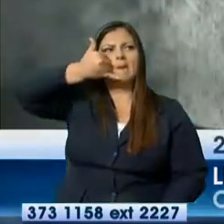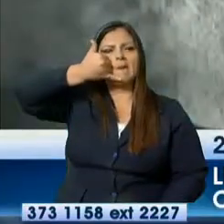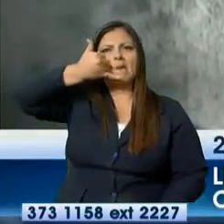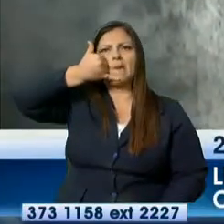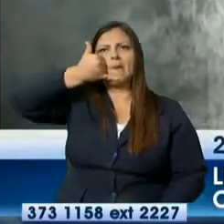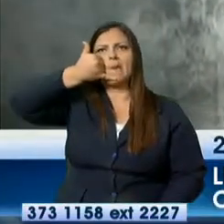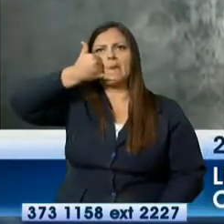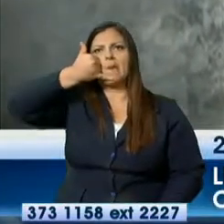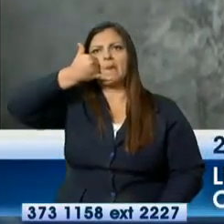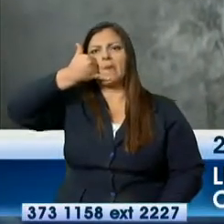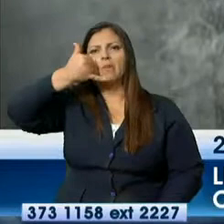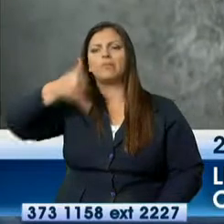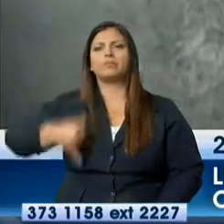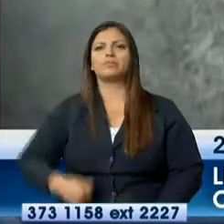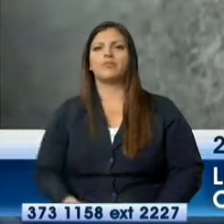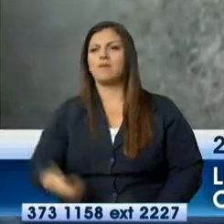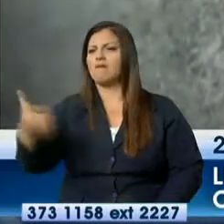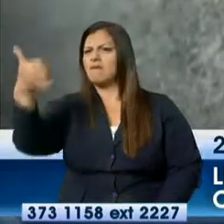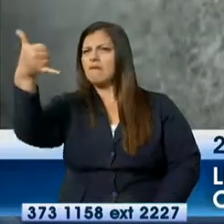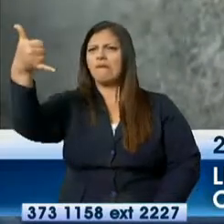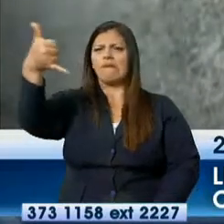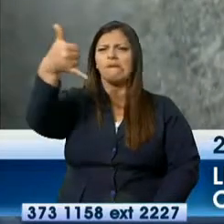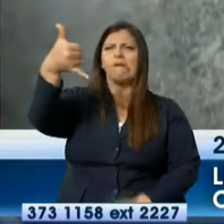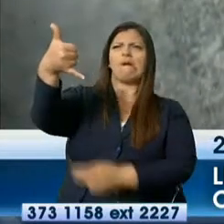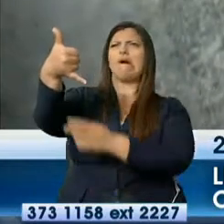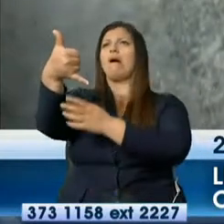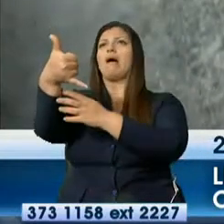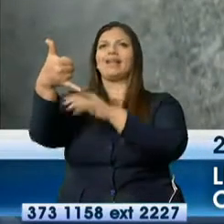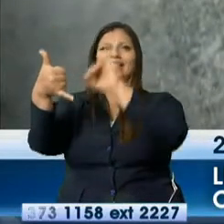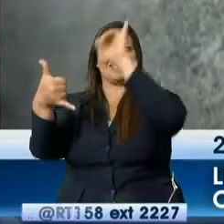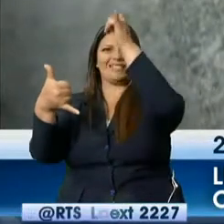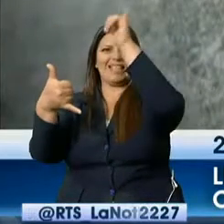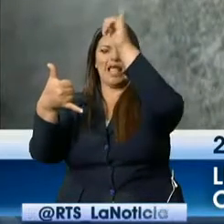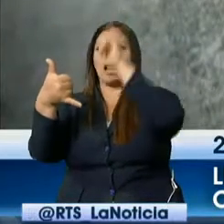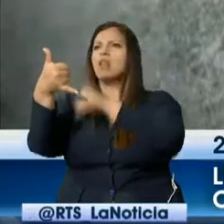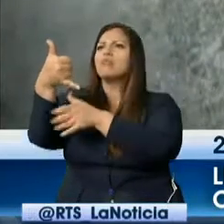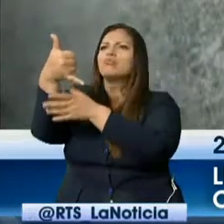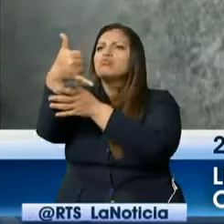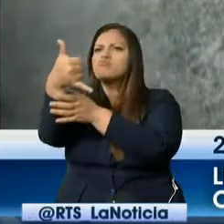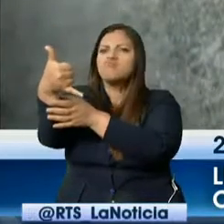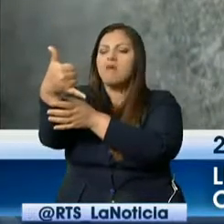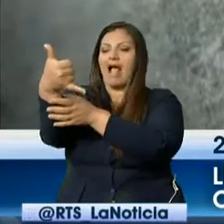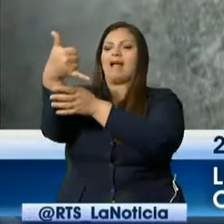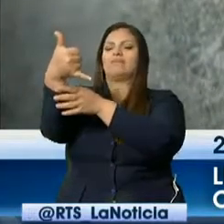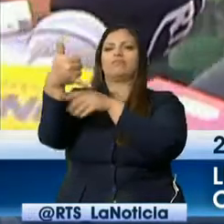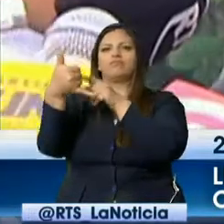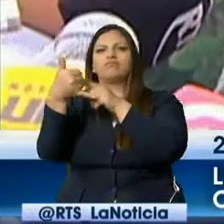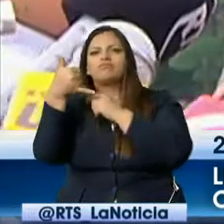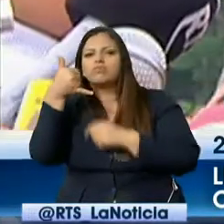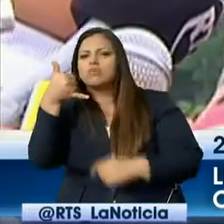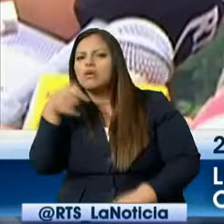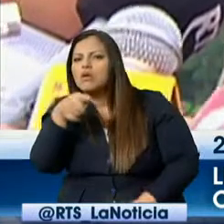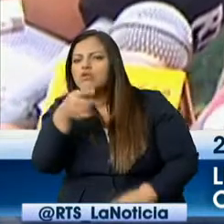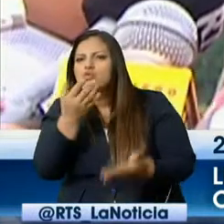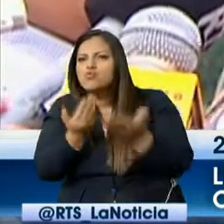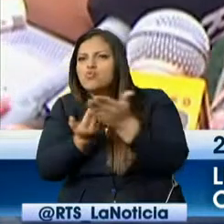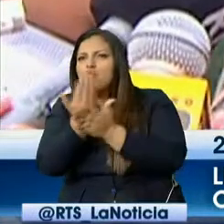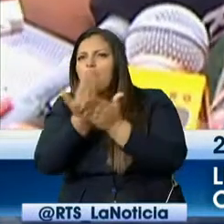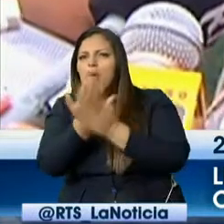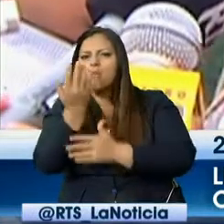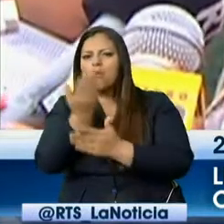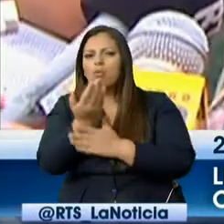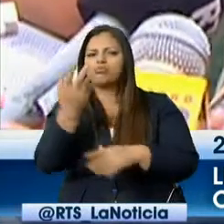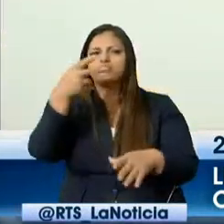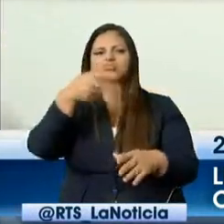señal. Esto con el fin de extorsionar a familias de otros privados de libertad. Habría que determinar la procedencia de dónde fue este